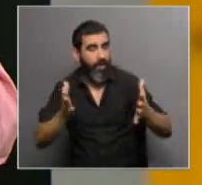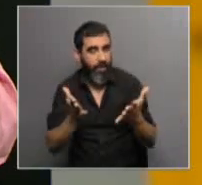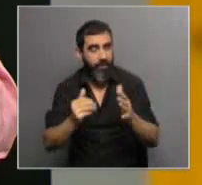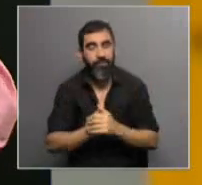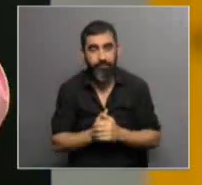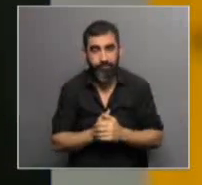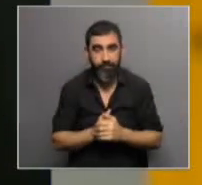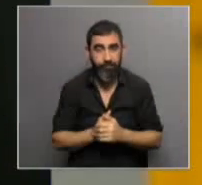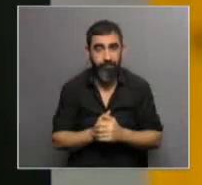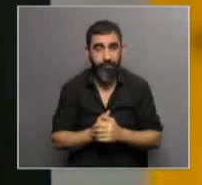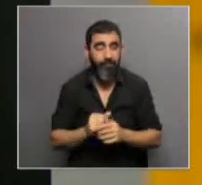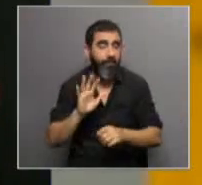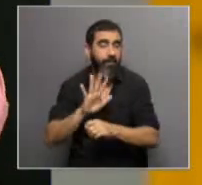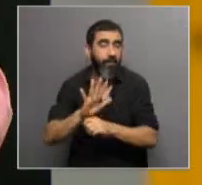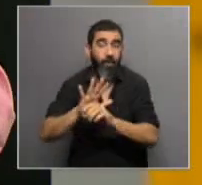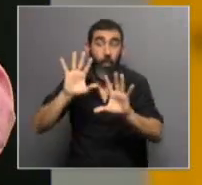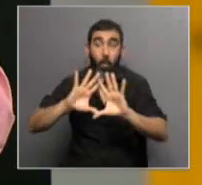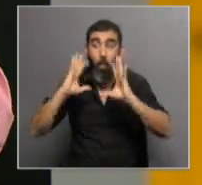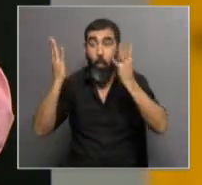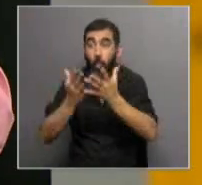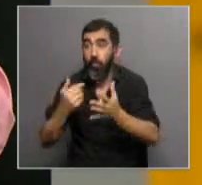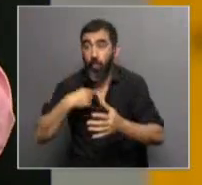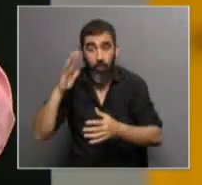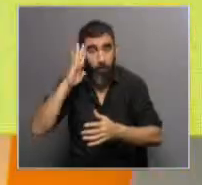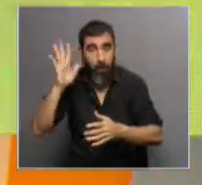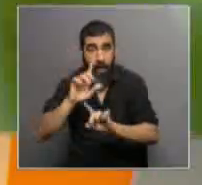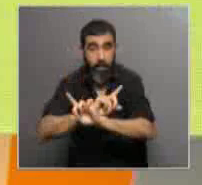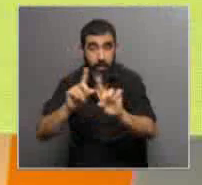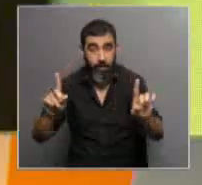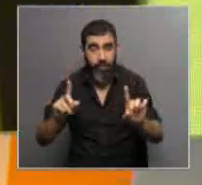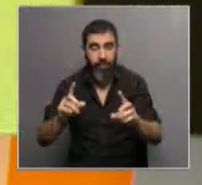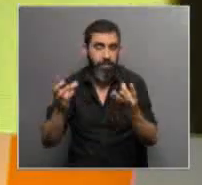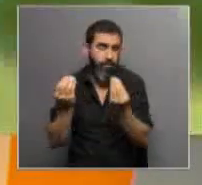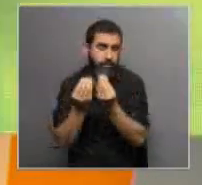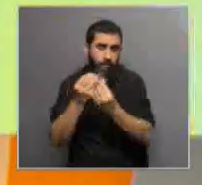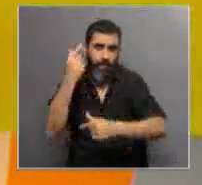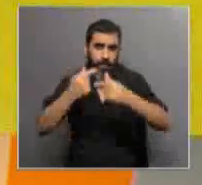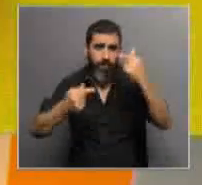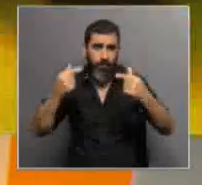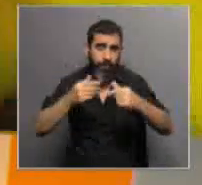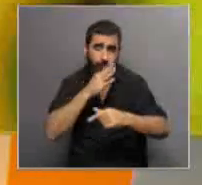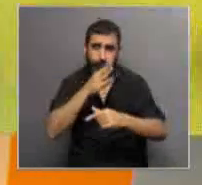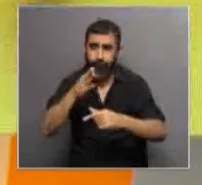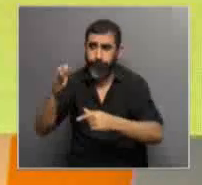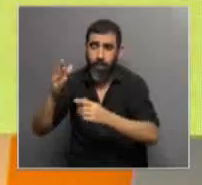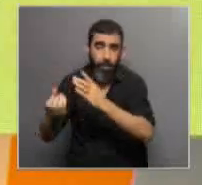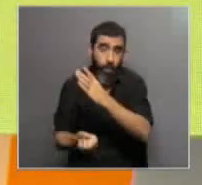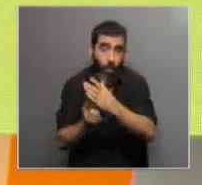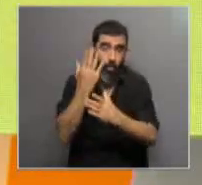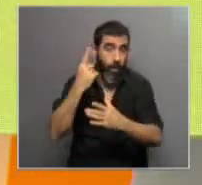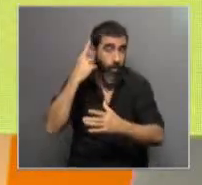como abrir la puerta a un mundo que uno no tiene en mente ya todas las posibilidades que tiene este modelo de experimentación